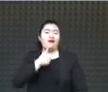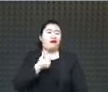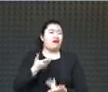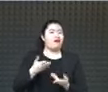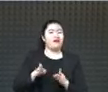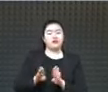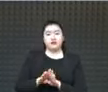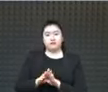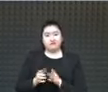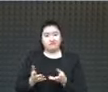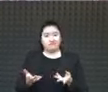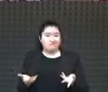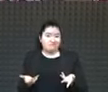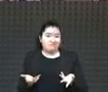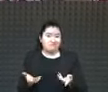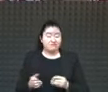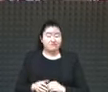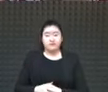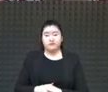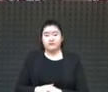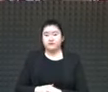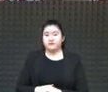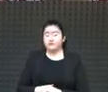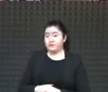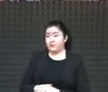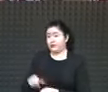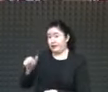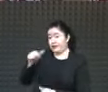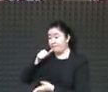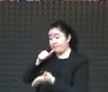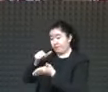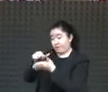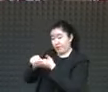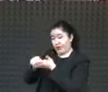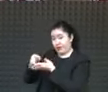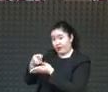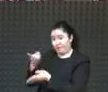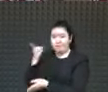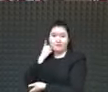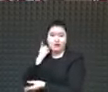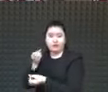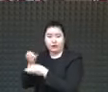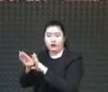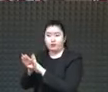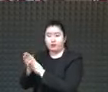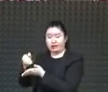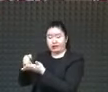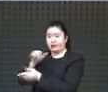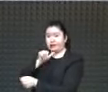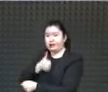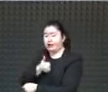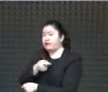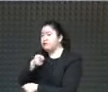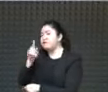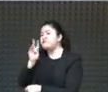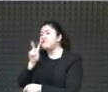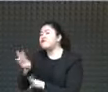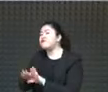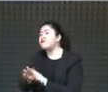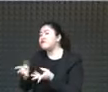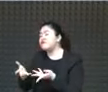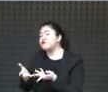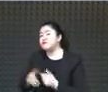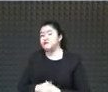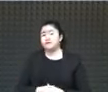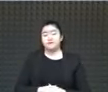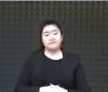Entonces, esta carta que envió a los diputados para que no voten a favor de su desafuero, ¿cómo lo ve? No, pues él